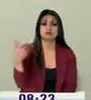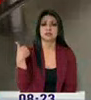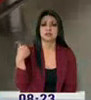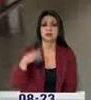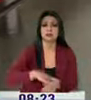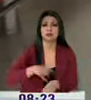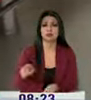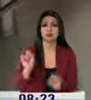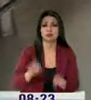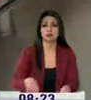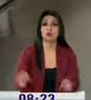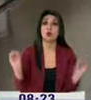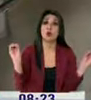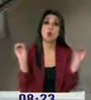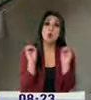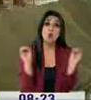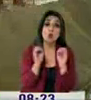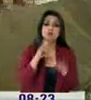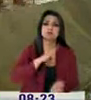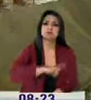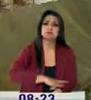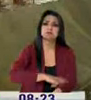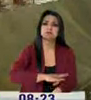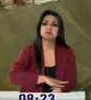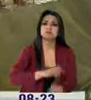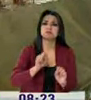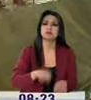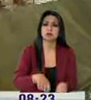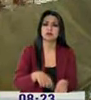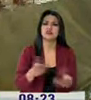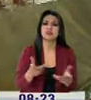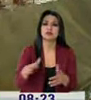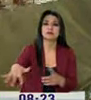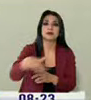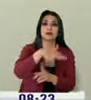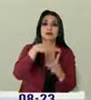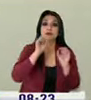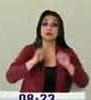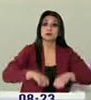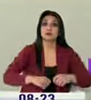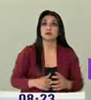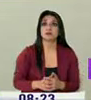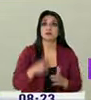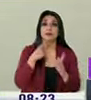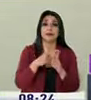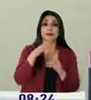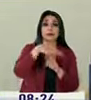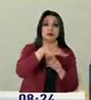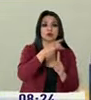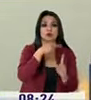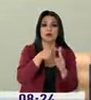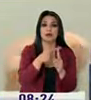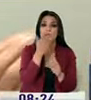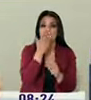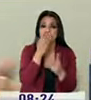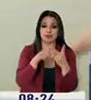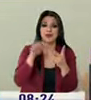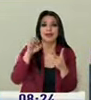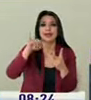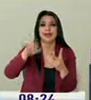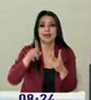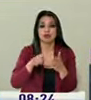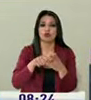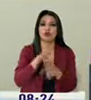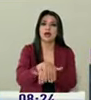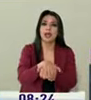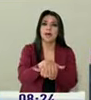baños del trole. Otra opción serán las baterías sanitarias que se encuentran en los parques, como la Carolina, como el Ejido y como la Alameda.